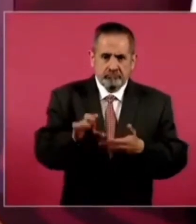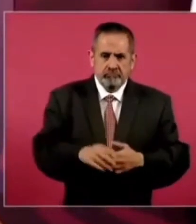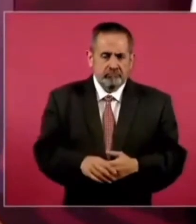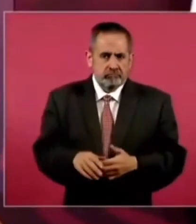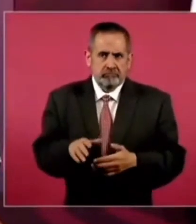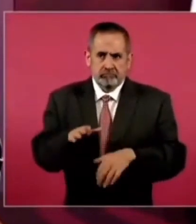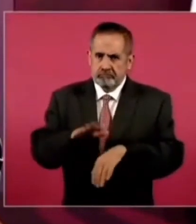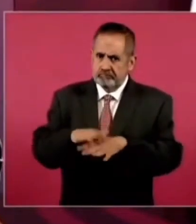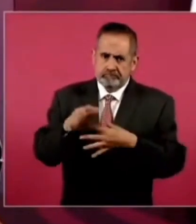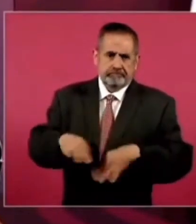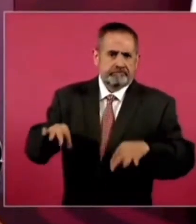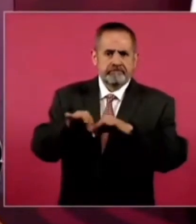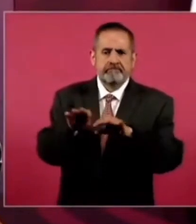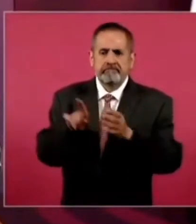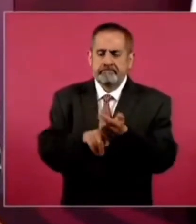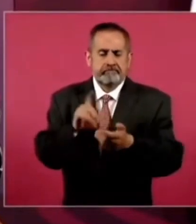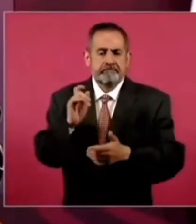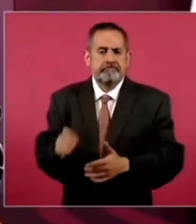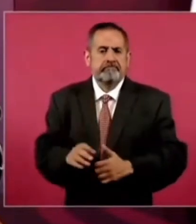sustancial.